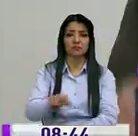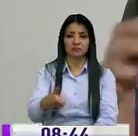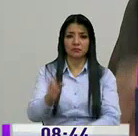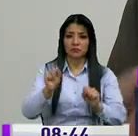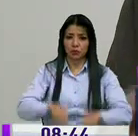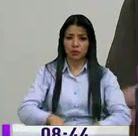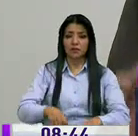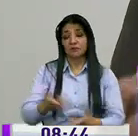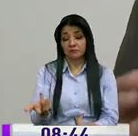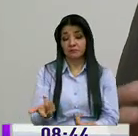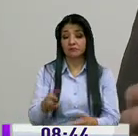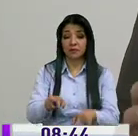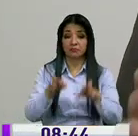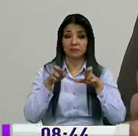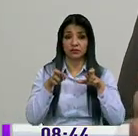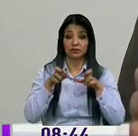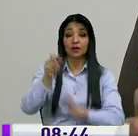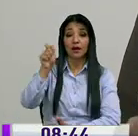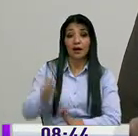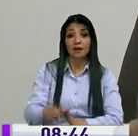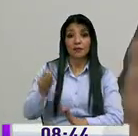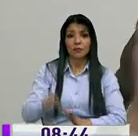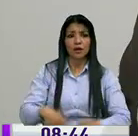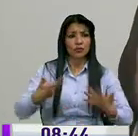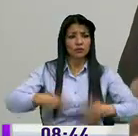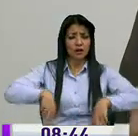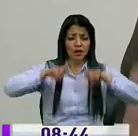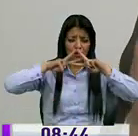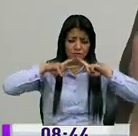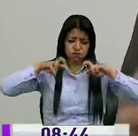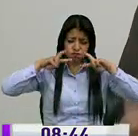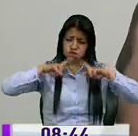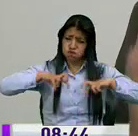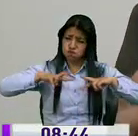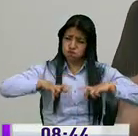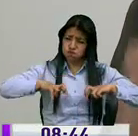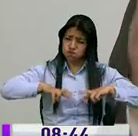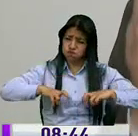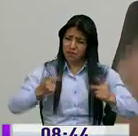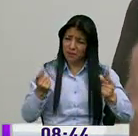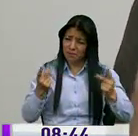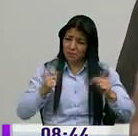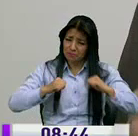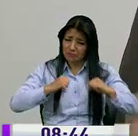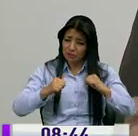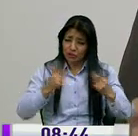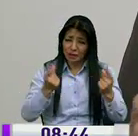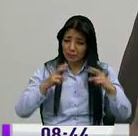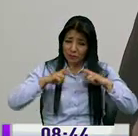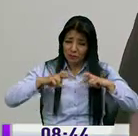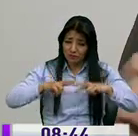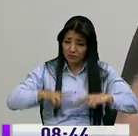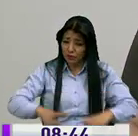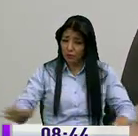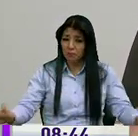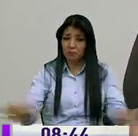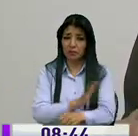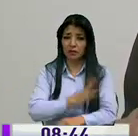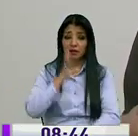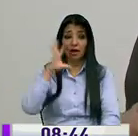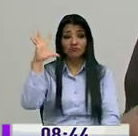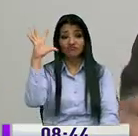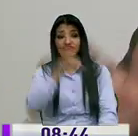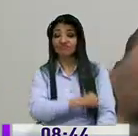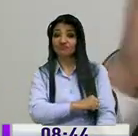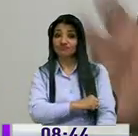La defensa de Televicentro hizo una revisión absolutamente rápida, dinámica, lo más profunda posible, y nos dimos cuenta